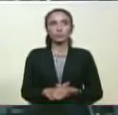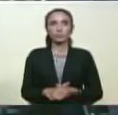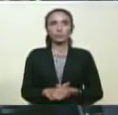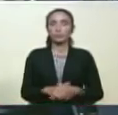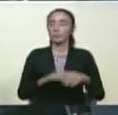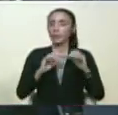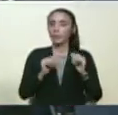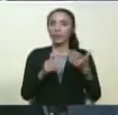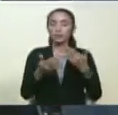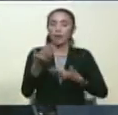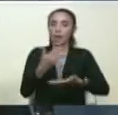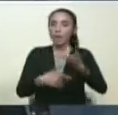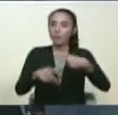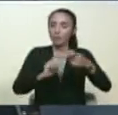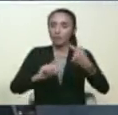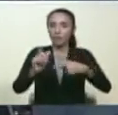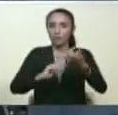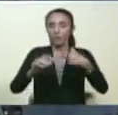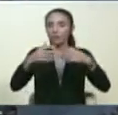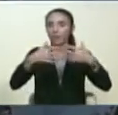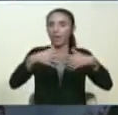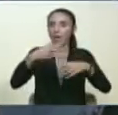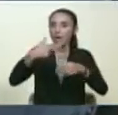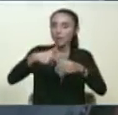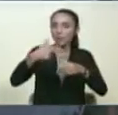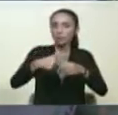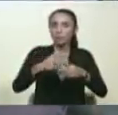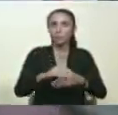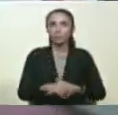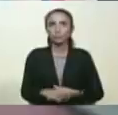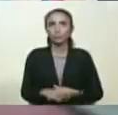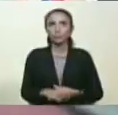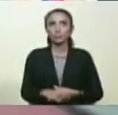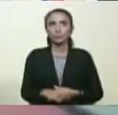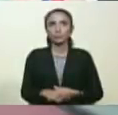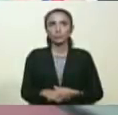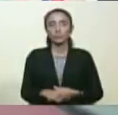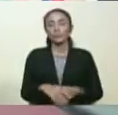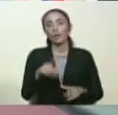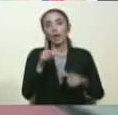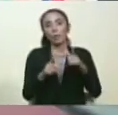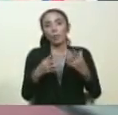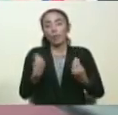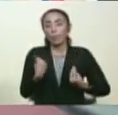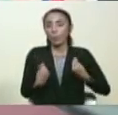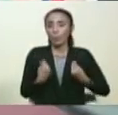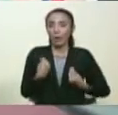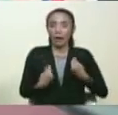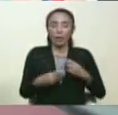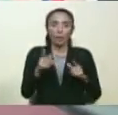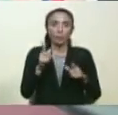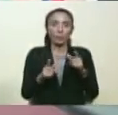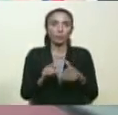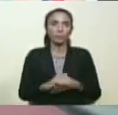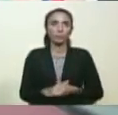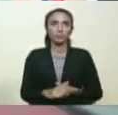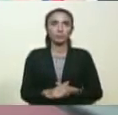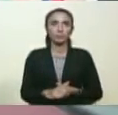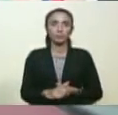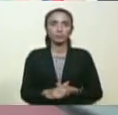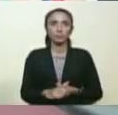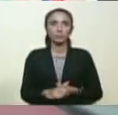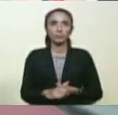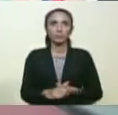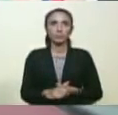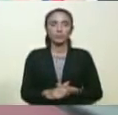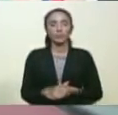la venta del petro a cada uno de ustedes. Muchos de ustedes han estado angustiados. Tengo un amigo que